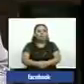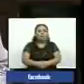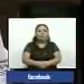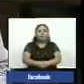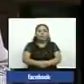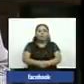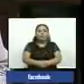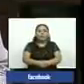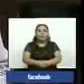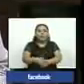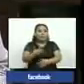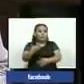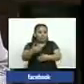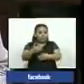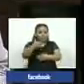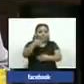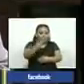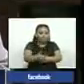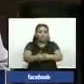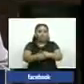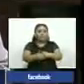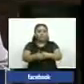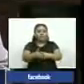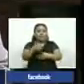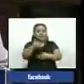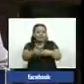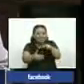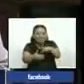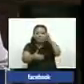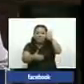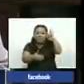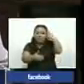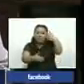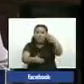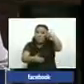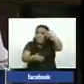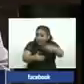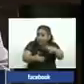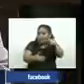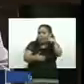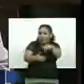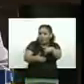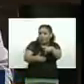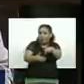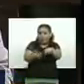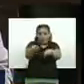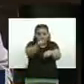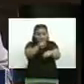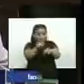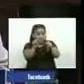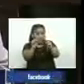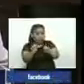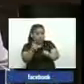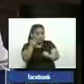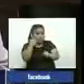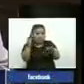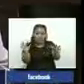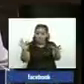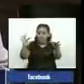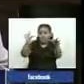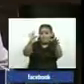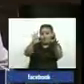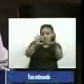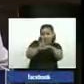Ese paso es como lo llaman, es el paso de fe, en el cual, si ustedes pueden ver, el bien colectivo